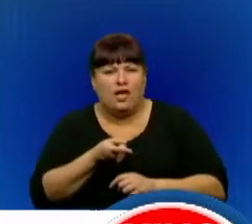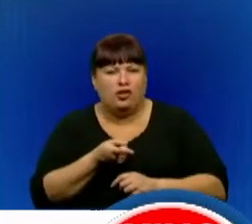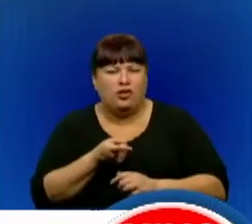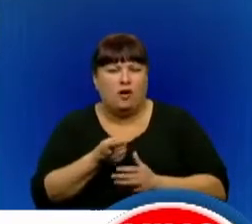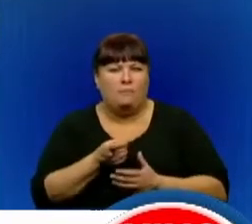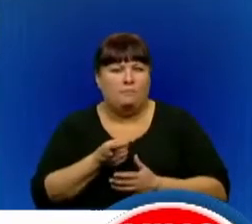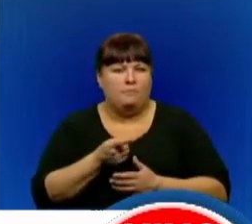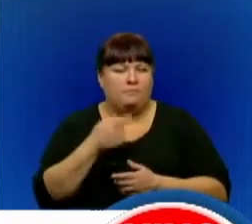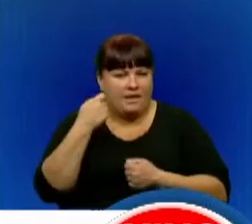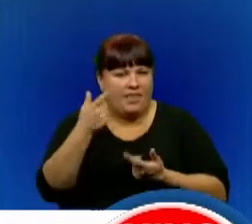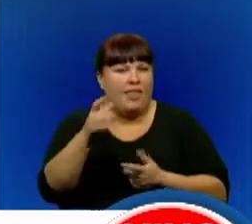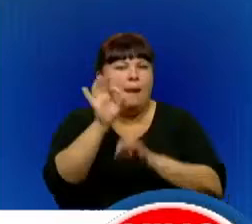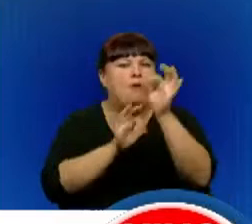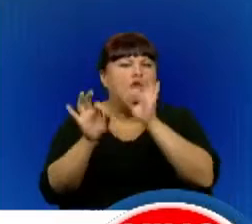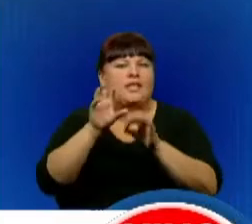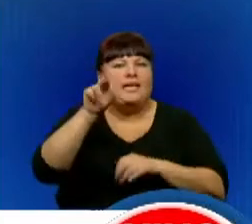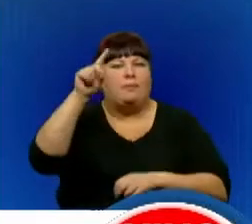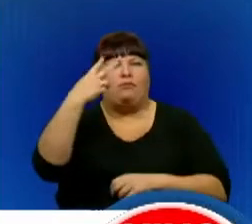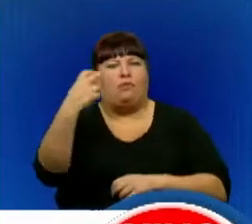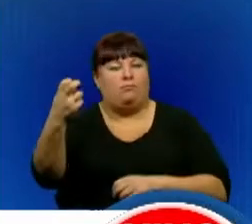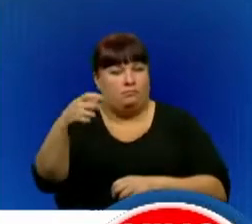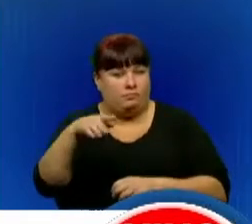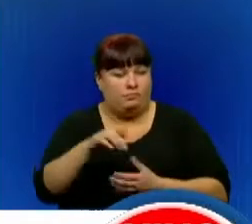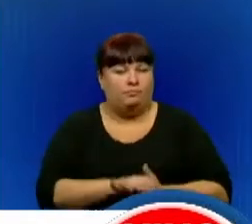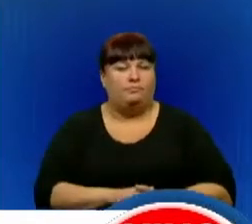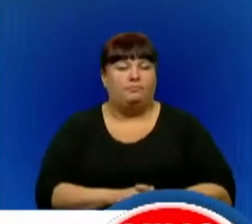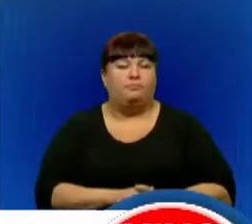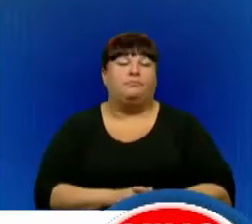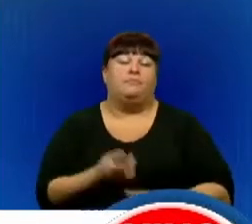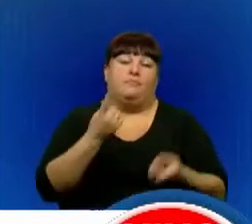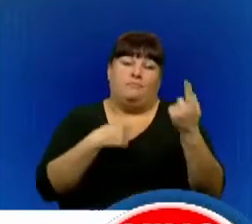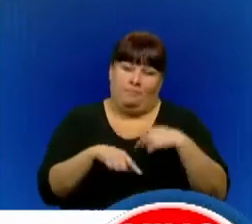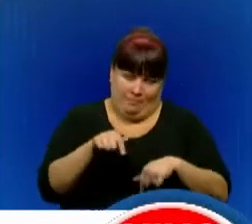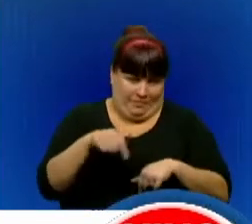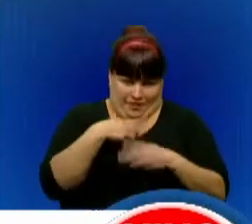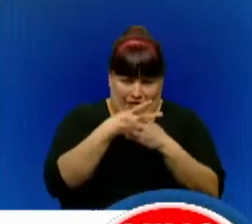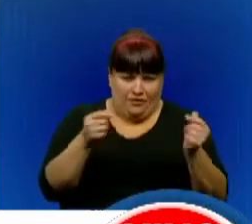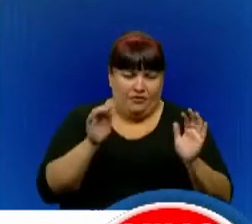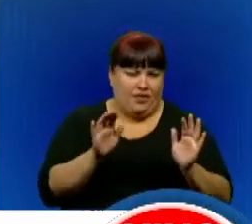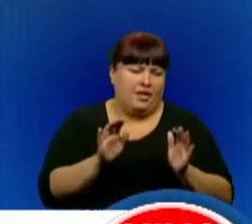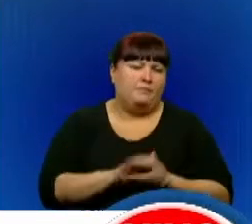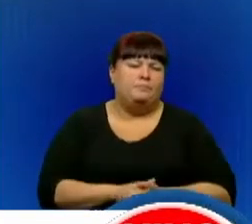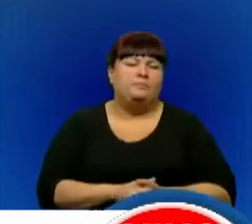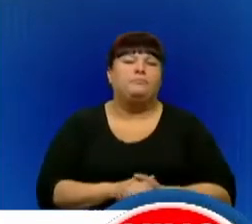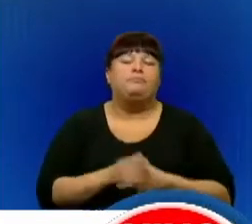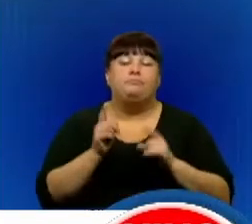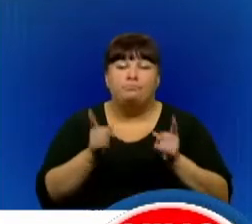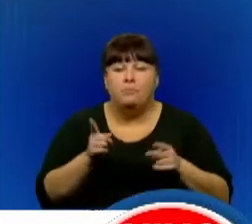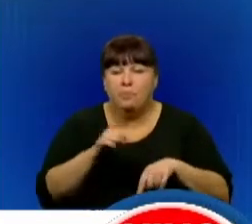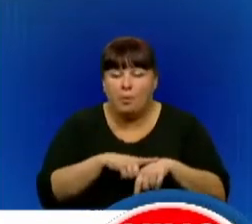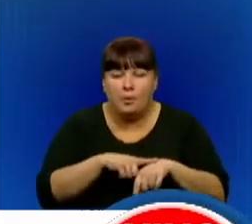0,02% accede a la alícuota del 30%, presidente. Mientras tanto, y con esto concluyo, mientras